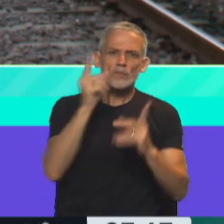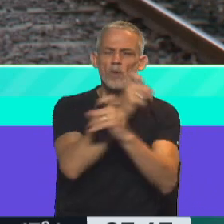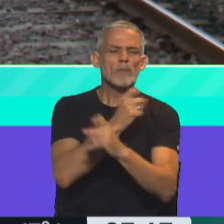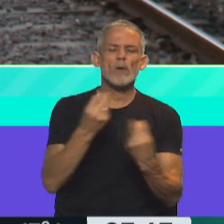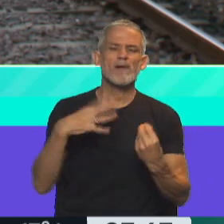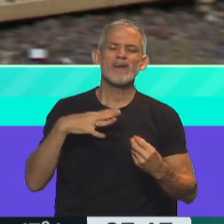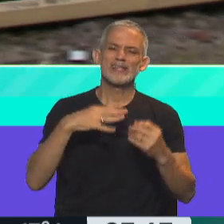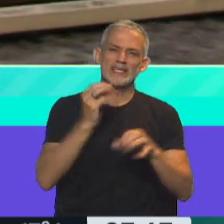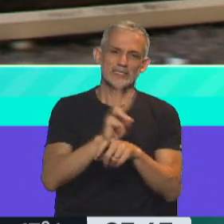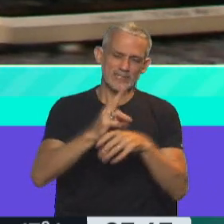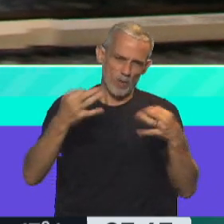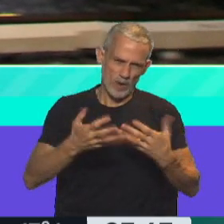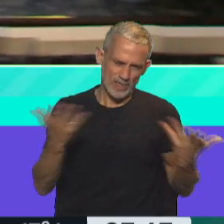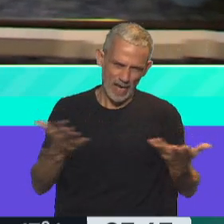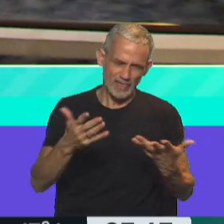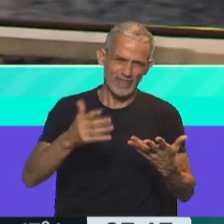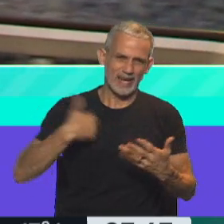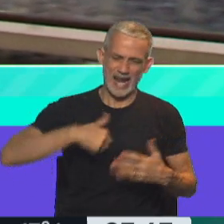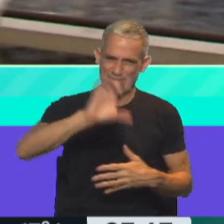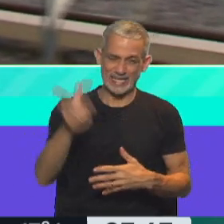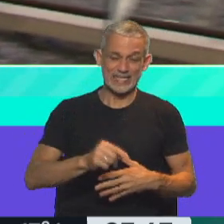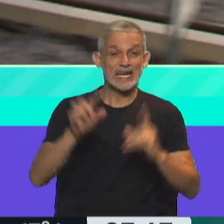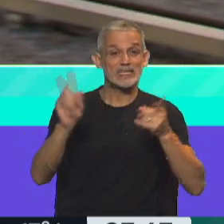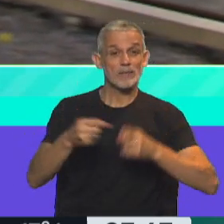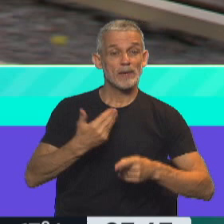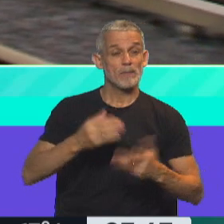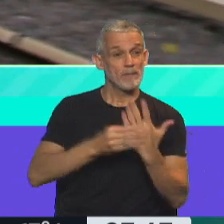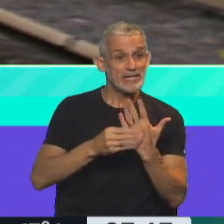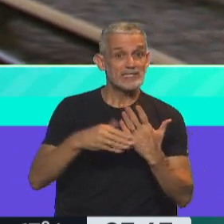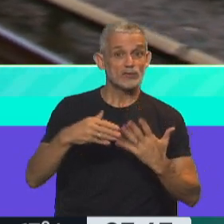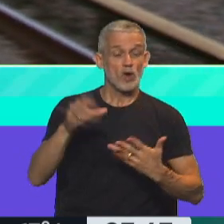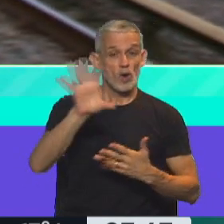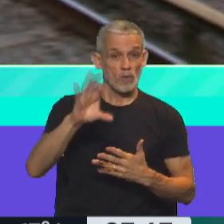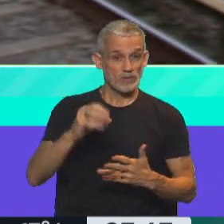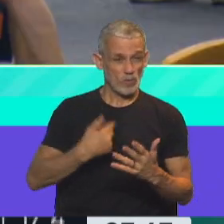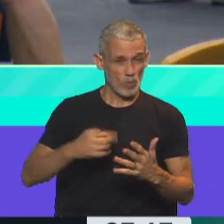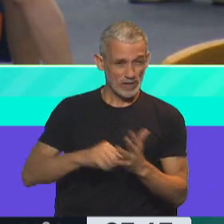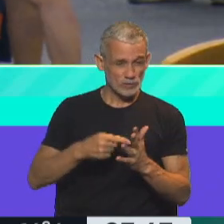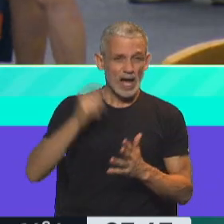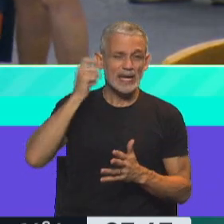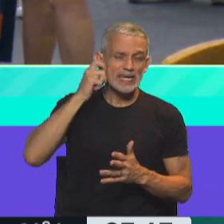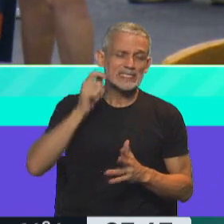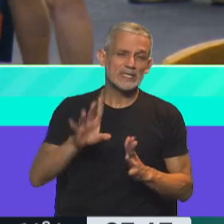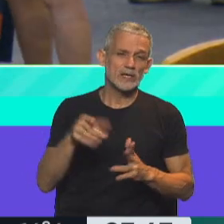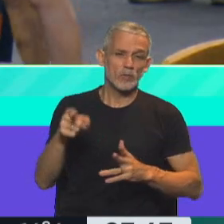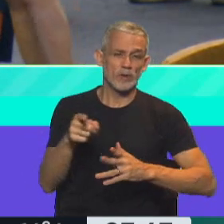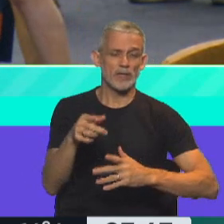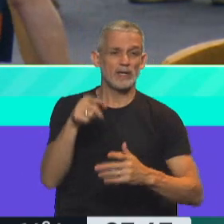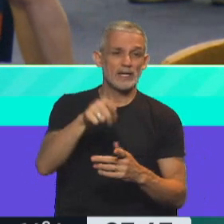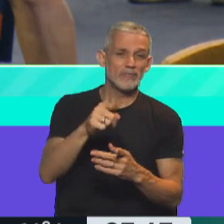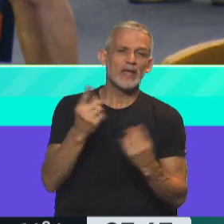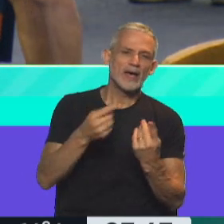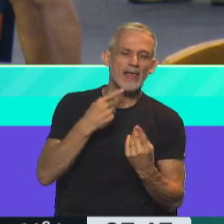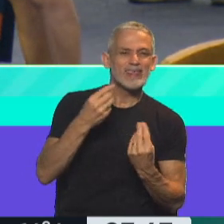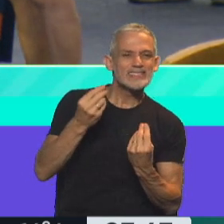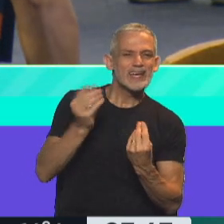inseguridad en la República Argentina. De hecho, también Axel Kicillof habló de una situación crítica que viene desde hace mucho tiempo. Se refirió a la formación, a